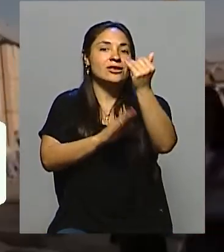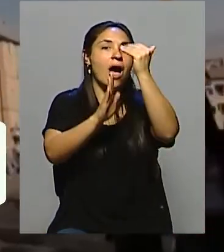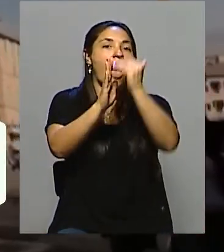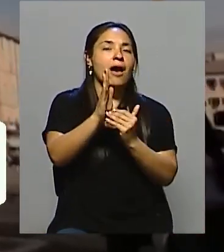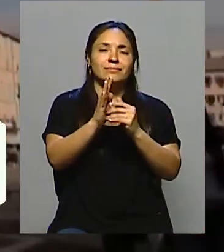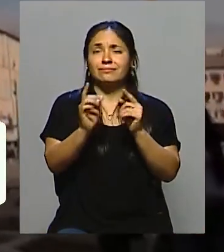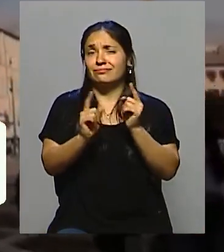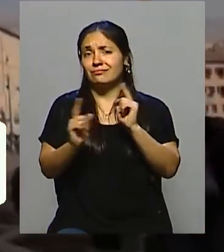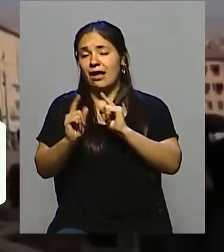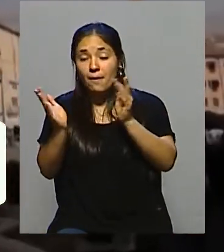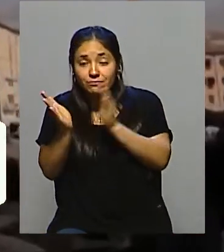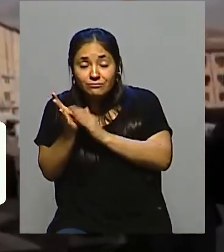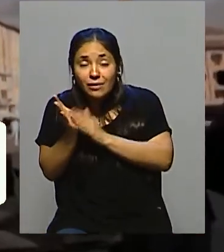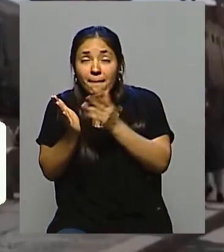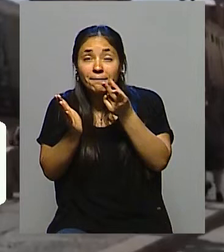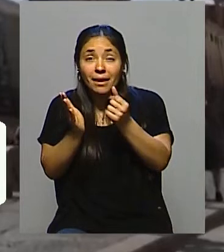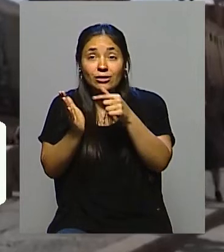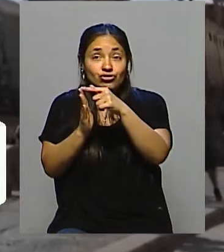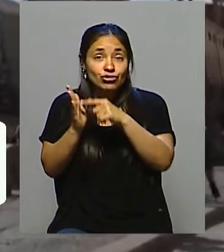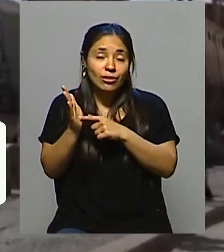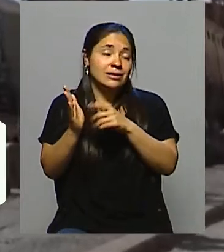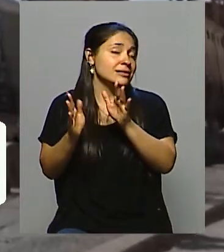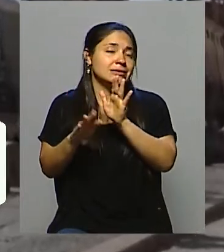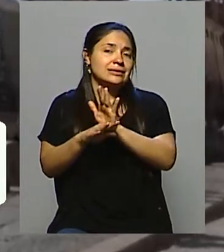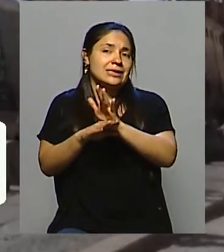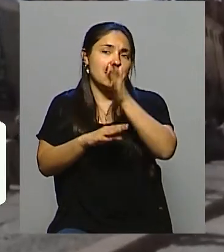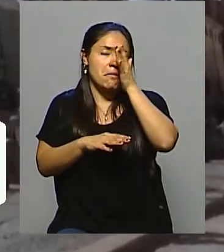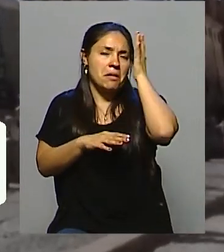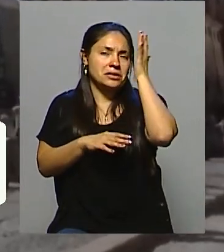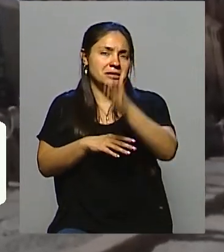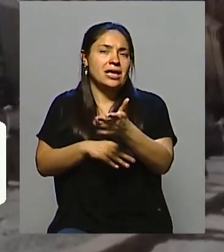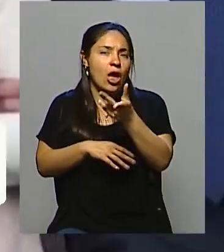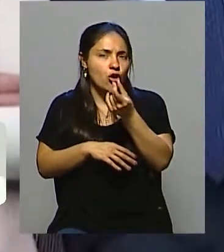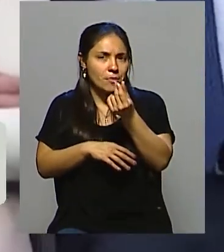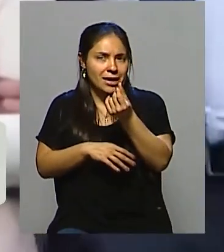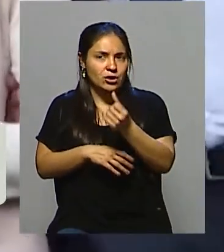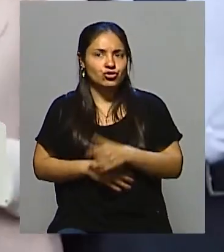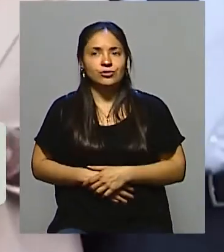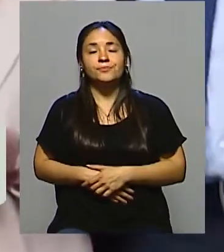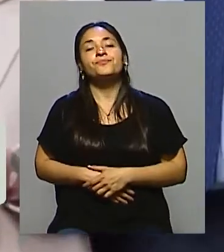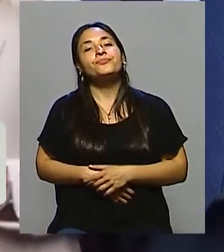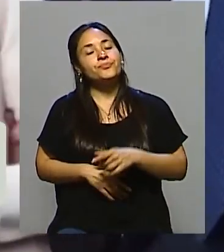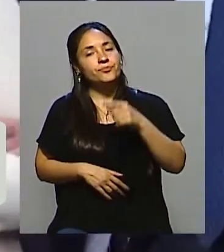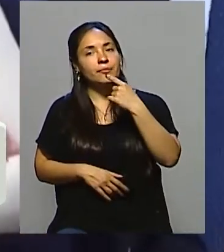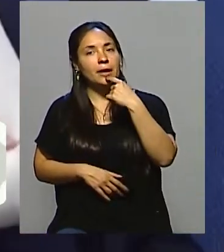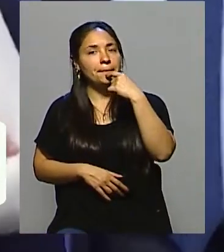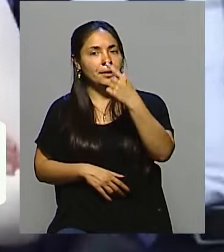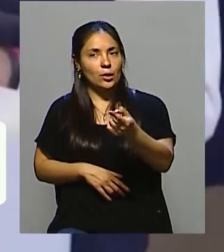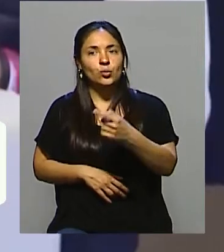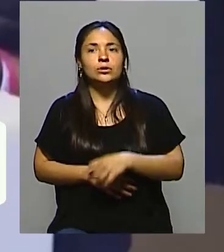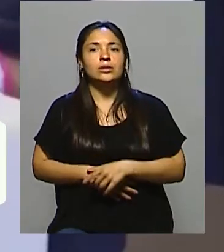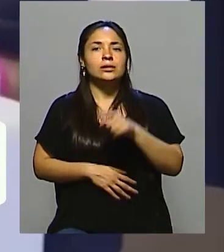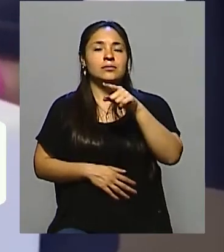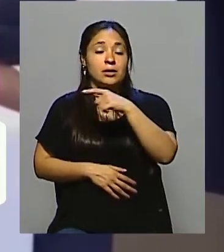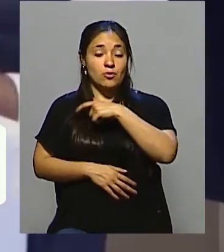precios y el monto de las boletas, que va a ser verdaderamente estratosférico. Guido, usted hace referencia un poco a lo que se debe enfrentar